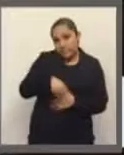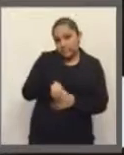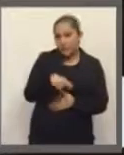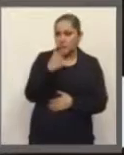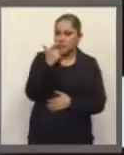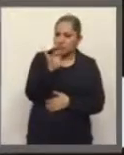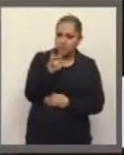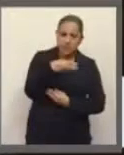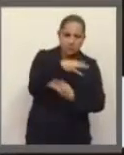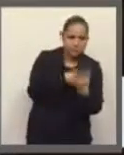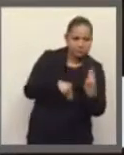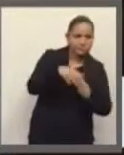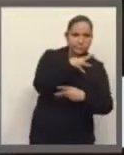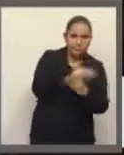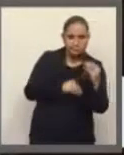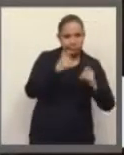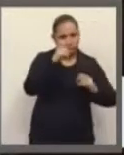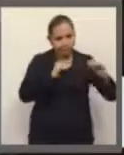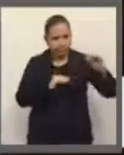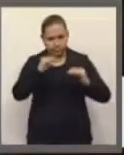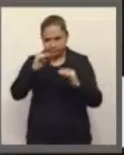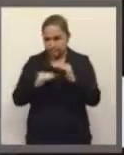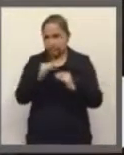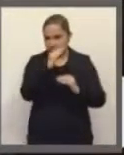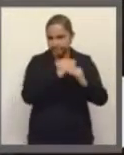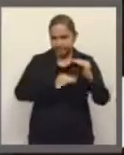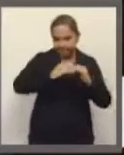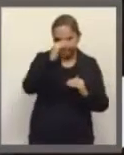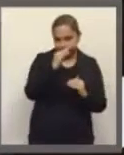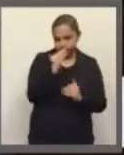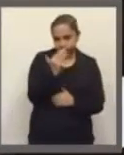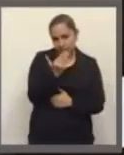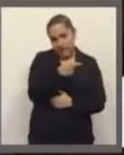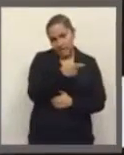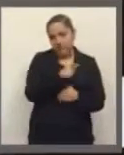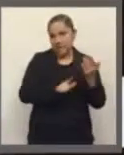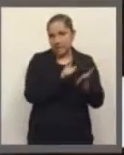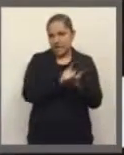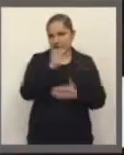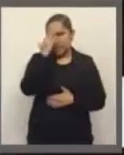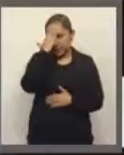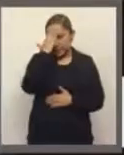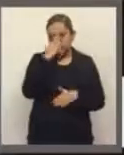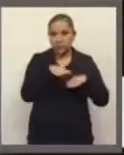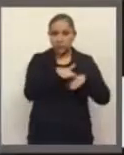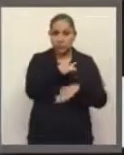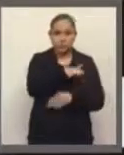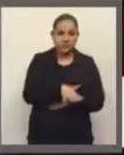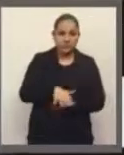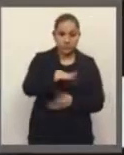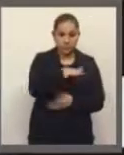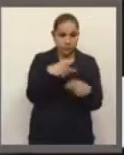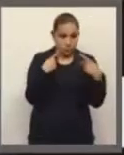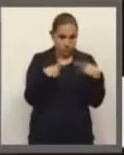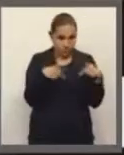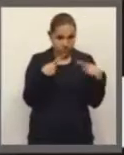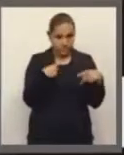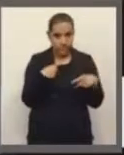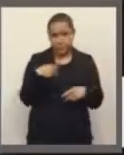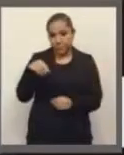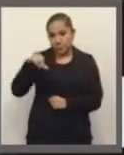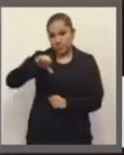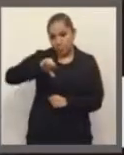la productividad y competitividad de la Ley General de la Población que se